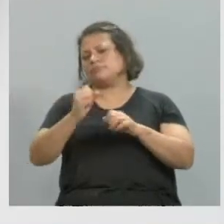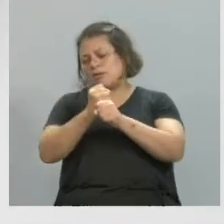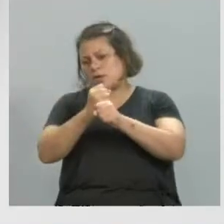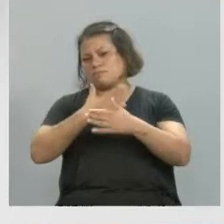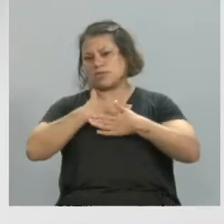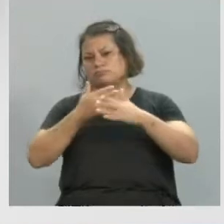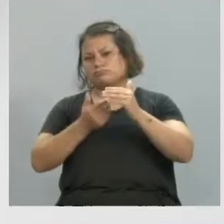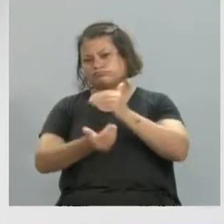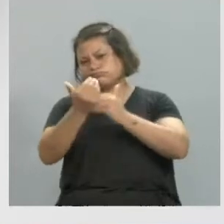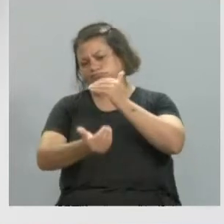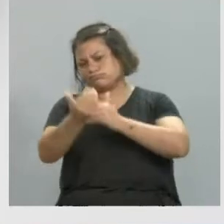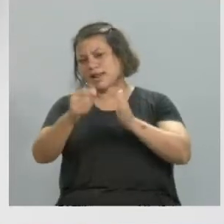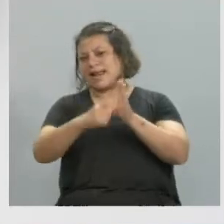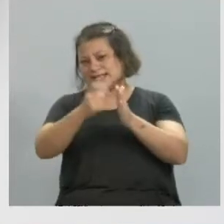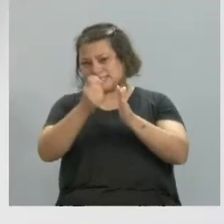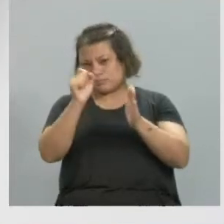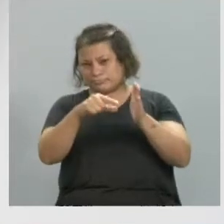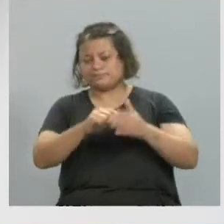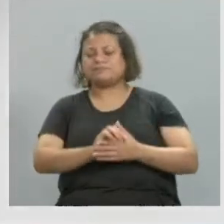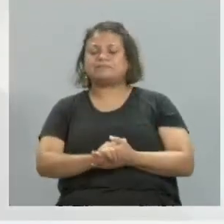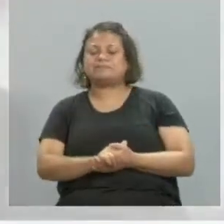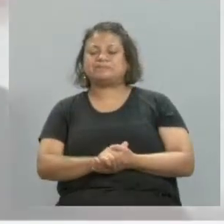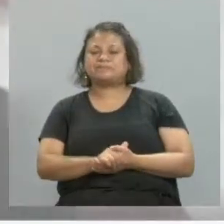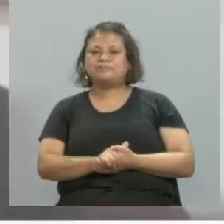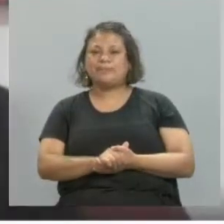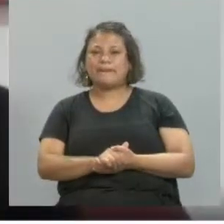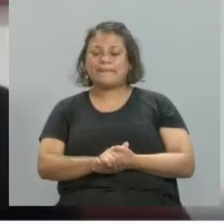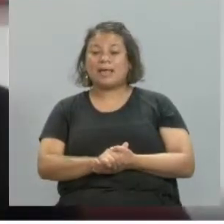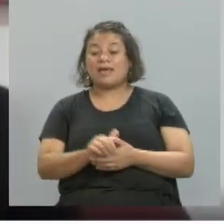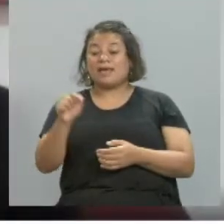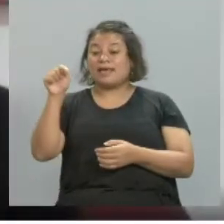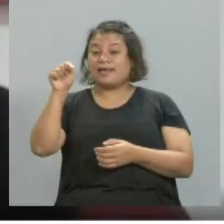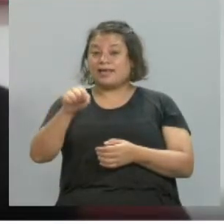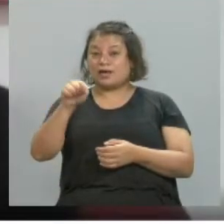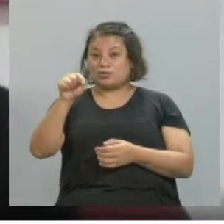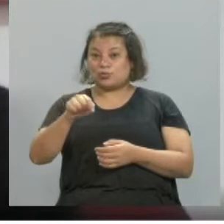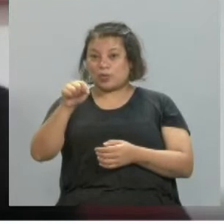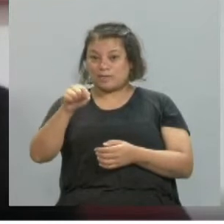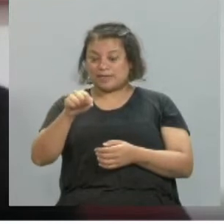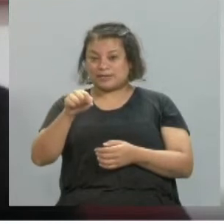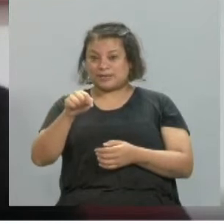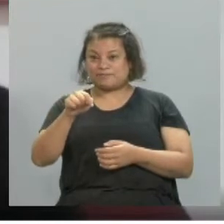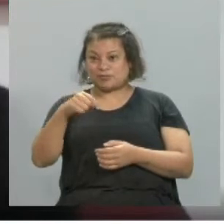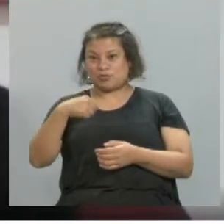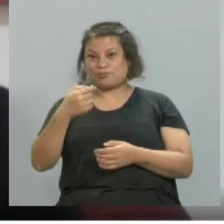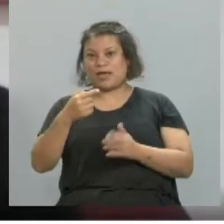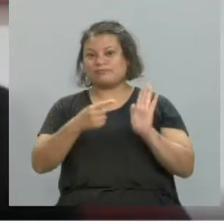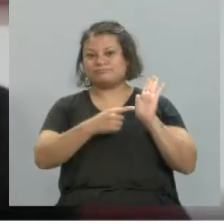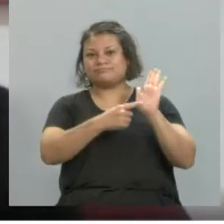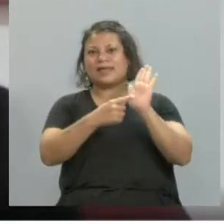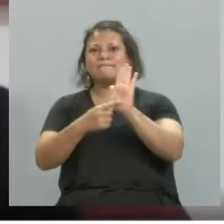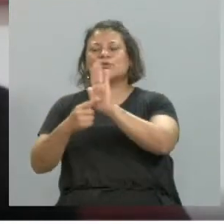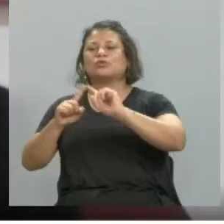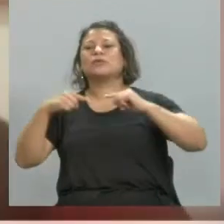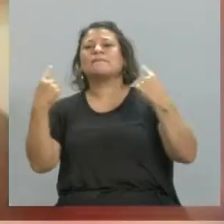que ahí también hay muchísimo material para ver. Y actualmente estoy participando de una exposición en un espacio que se